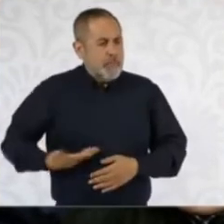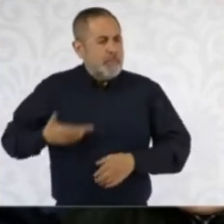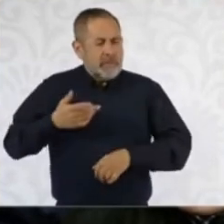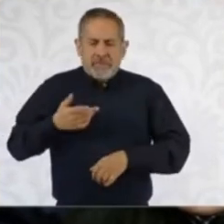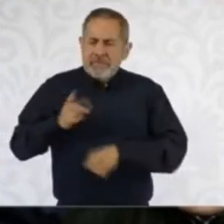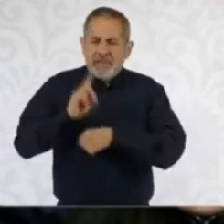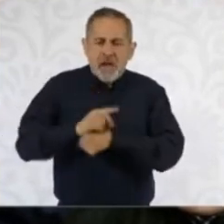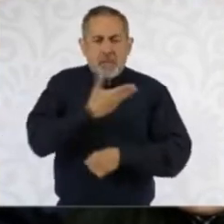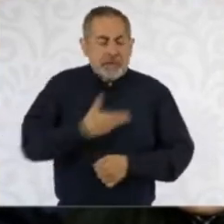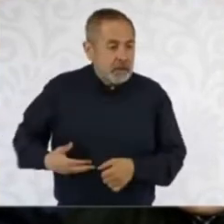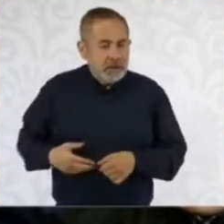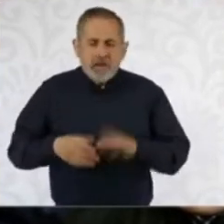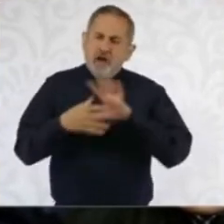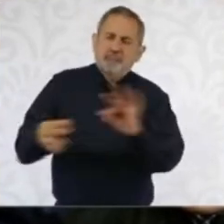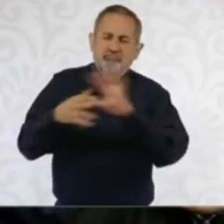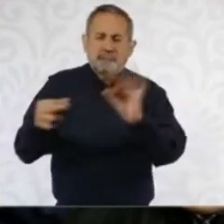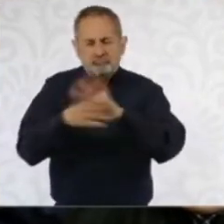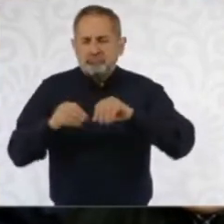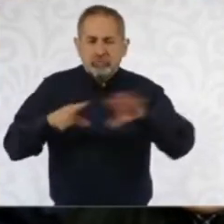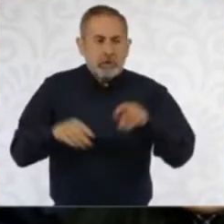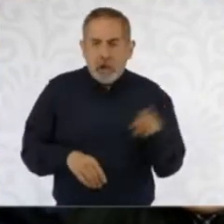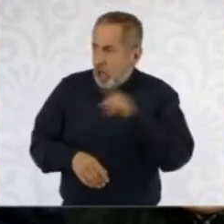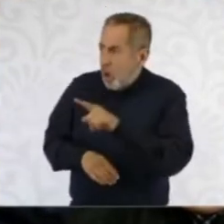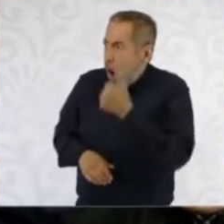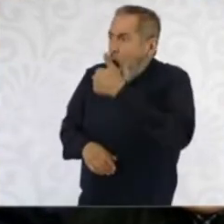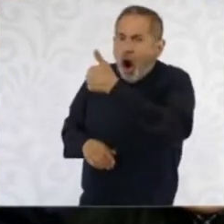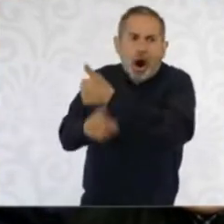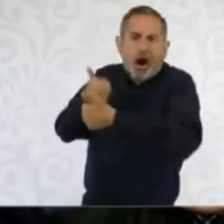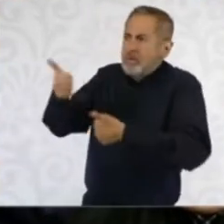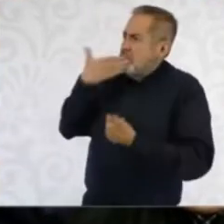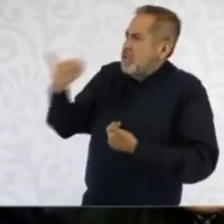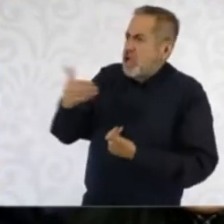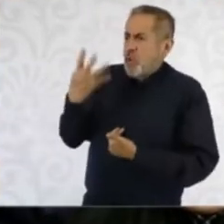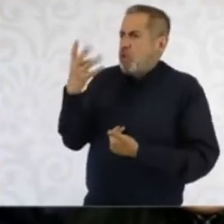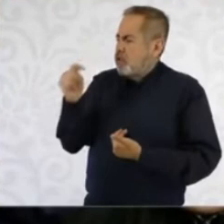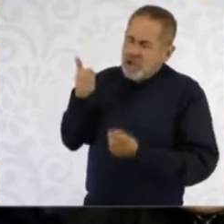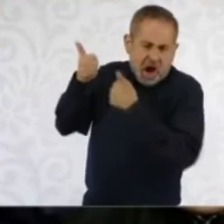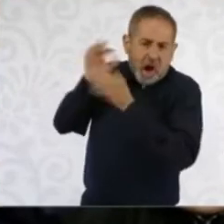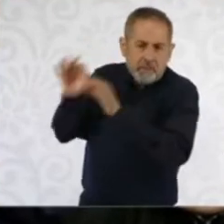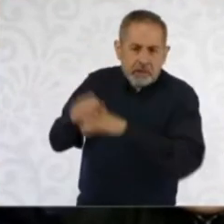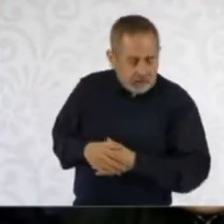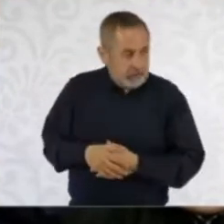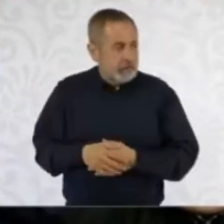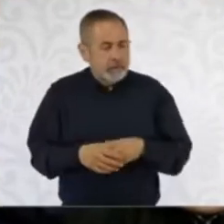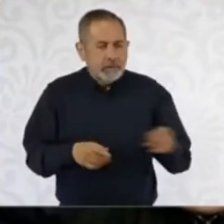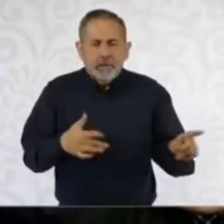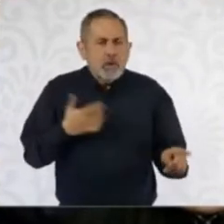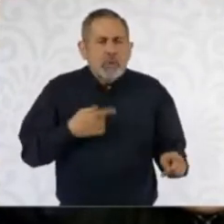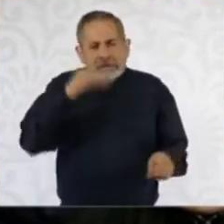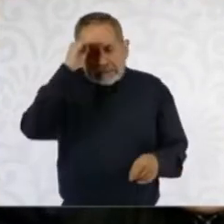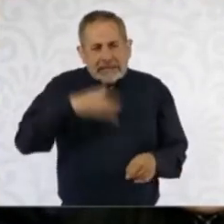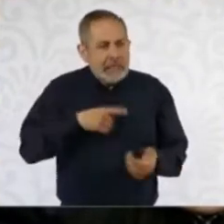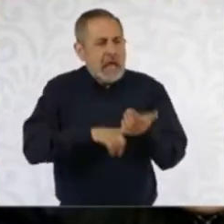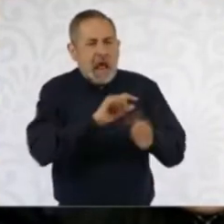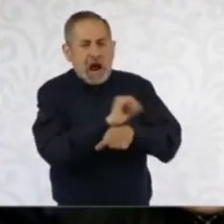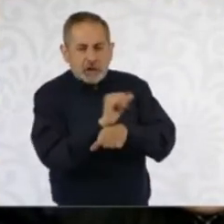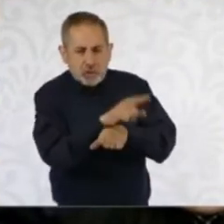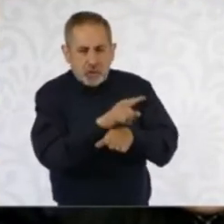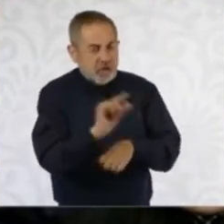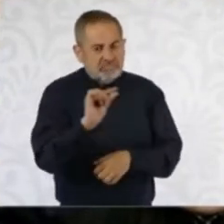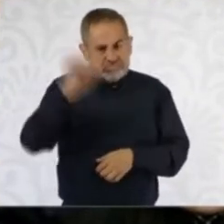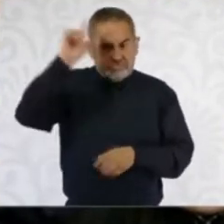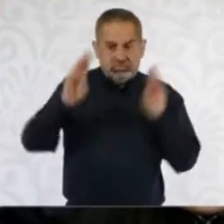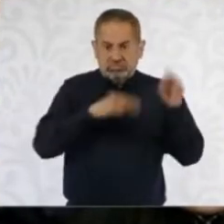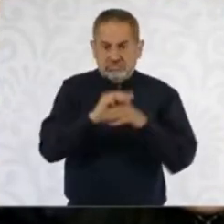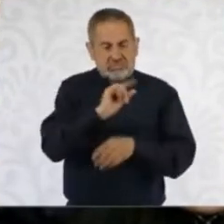y pues parece que dejó ahí su apoyo también a la 4T implícito. ¿Qué representa para usted que este actor, que es como una estrella